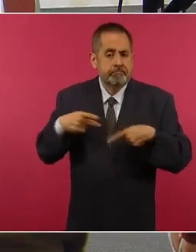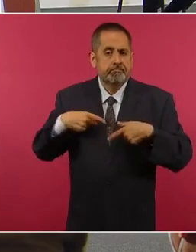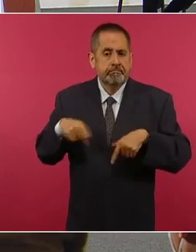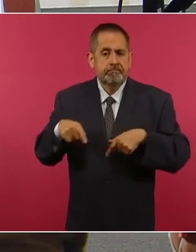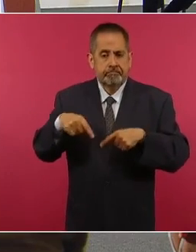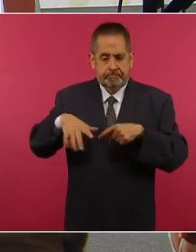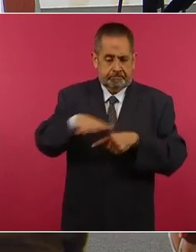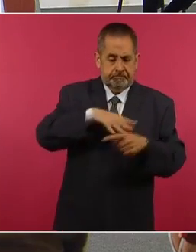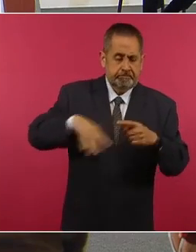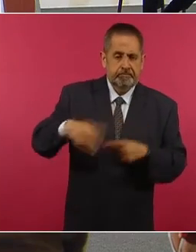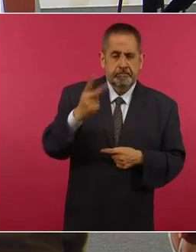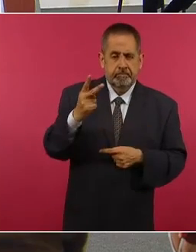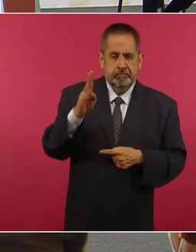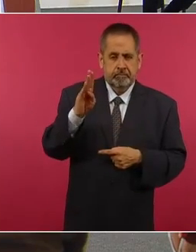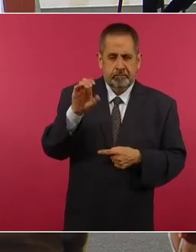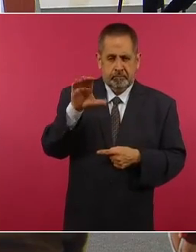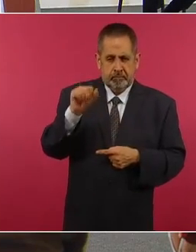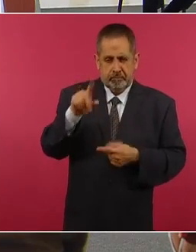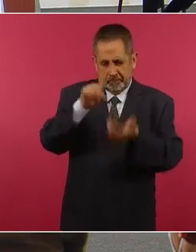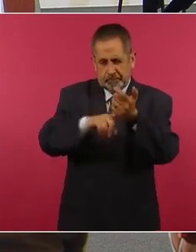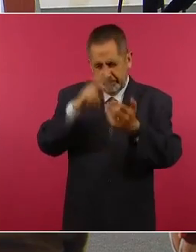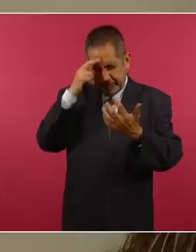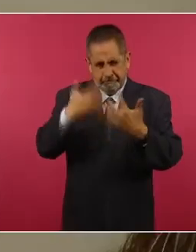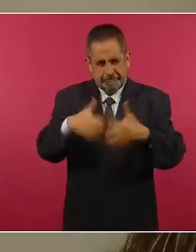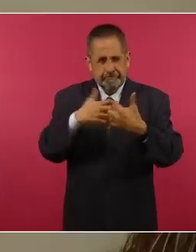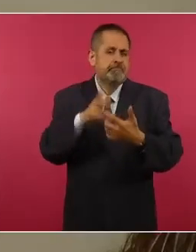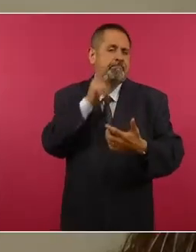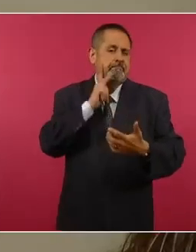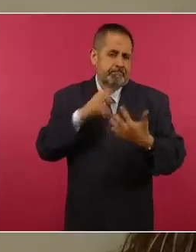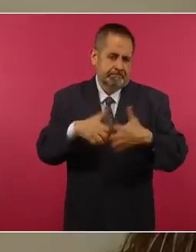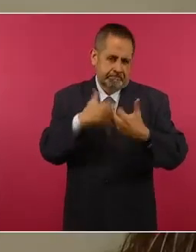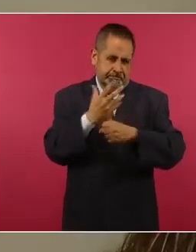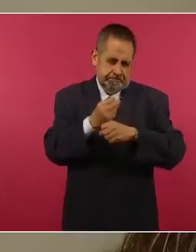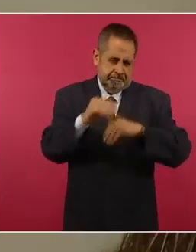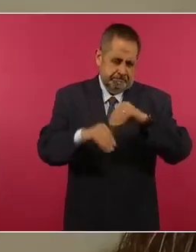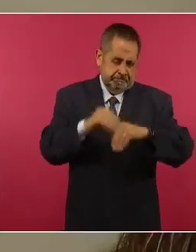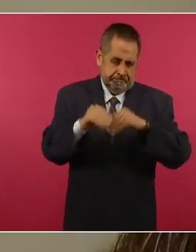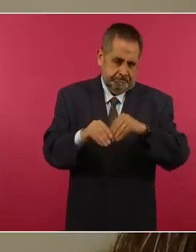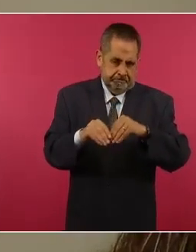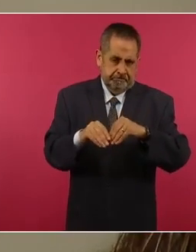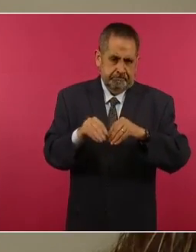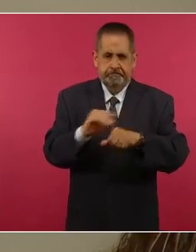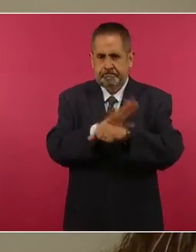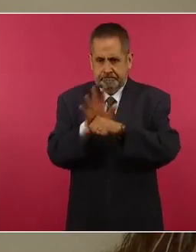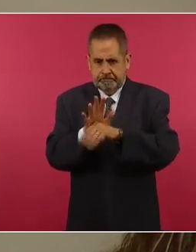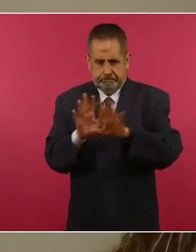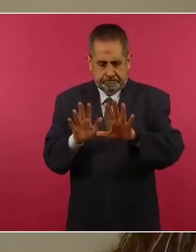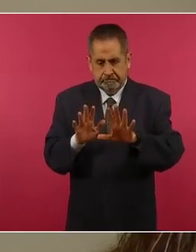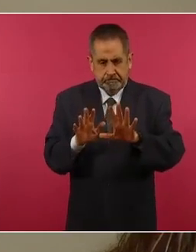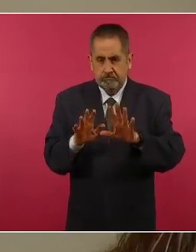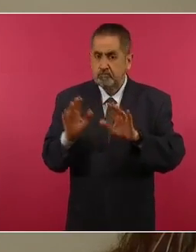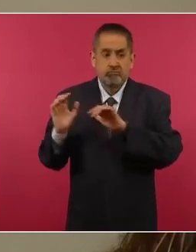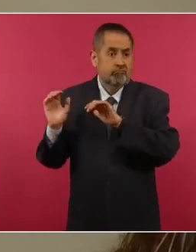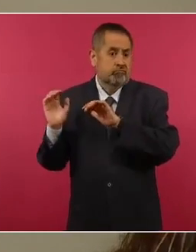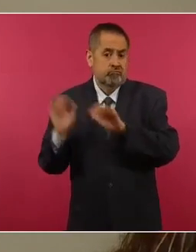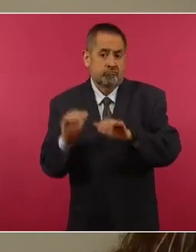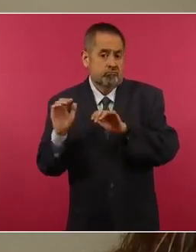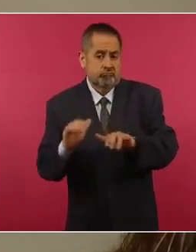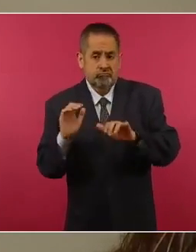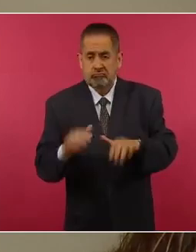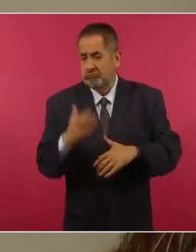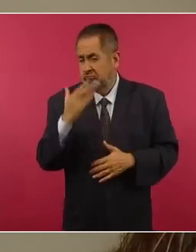Dos Bocas durante los trabajos de la refinería y durante el tiempo de pandemia, que generó un muy buen empleo